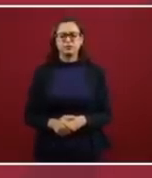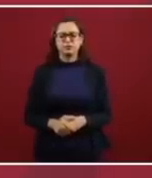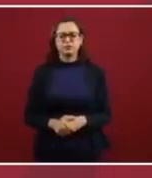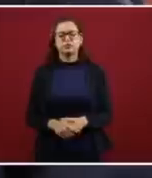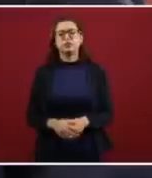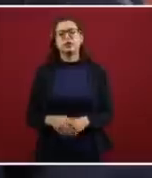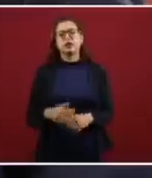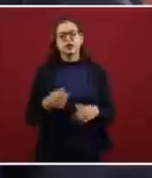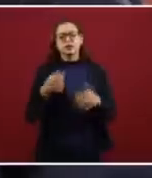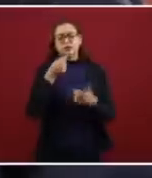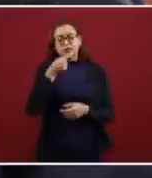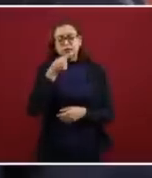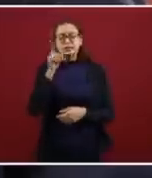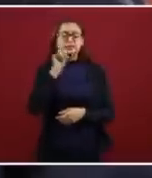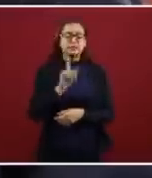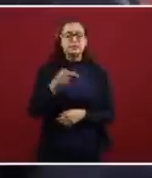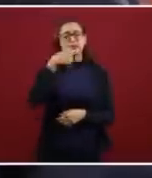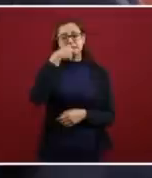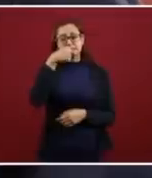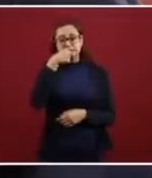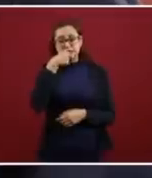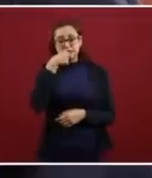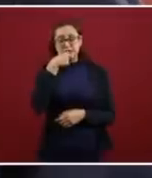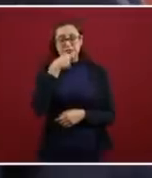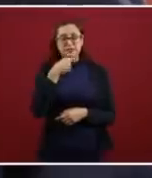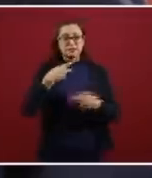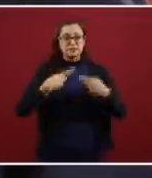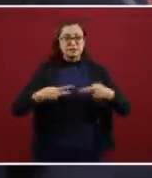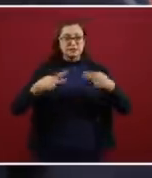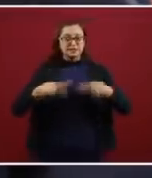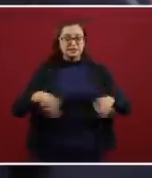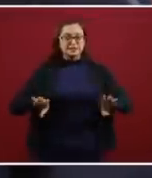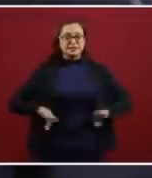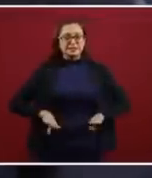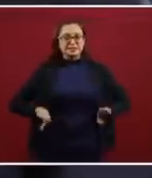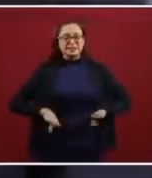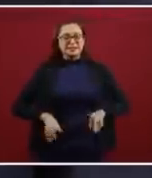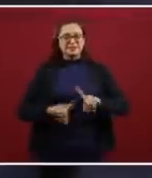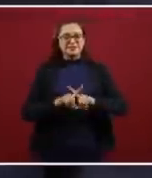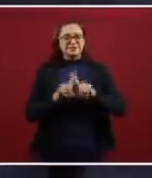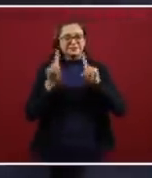niñas, niños, a personas con capacidades diferentes,